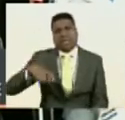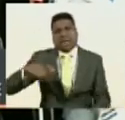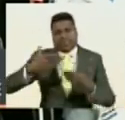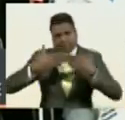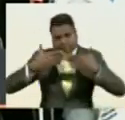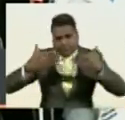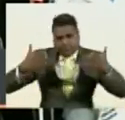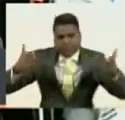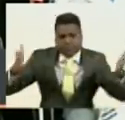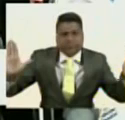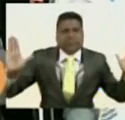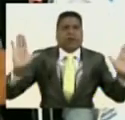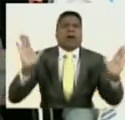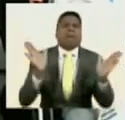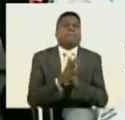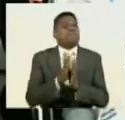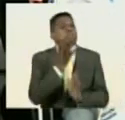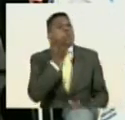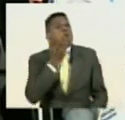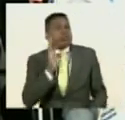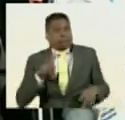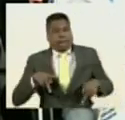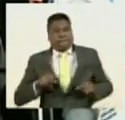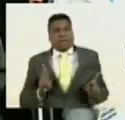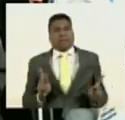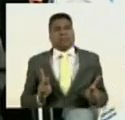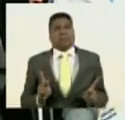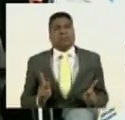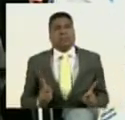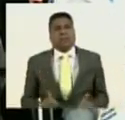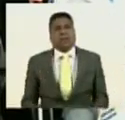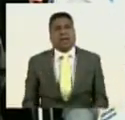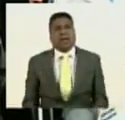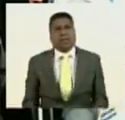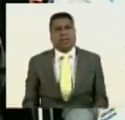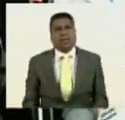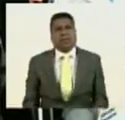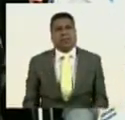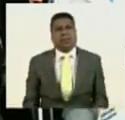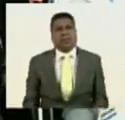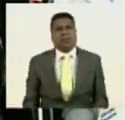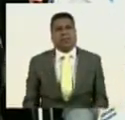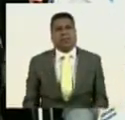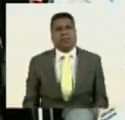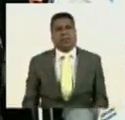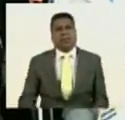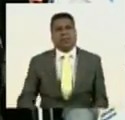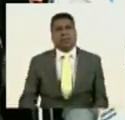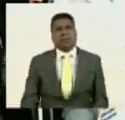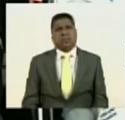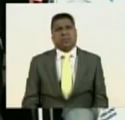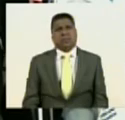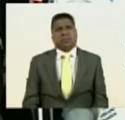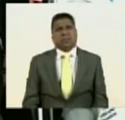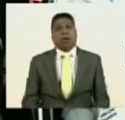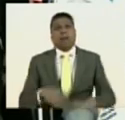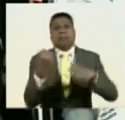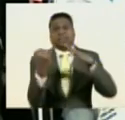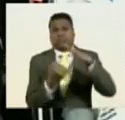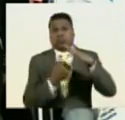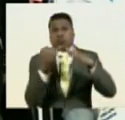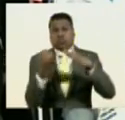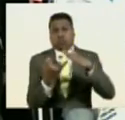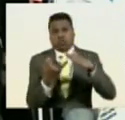abrir una posibilidad de que Cáritas de Venezuela pueda ser un instrumento